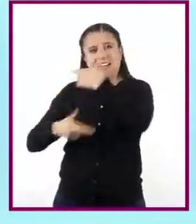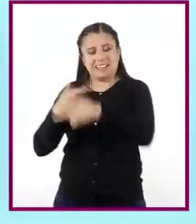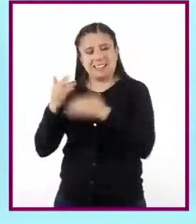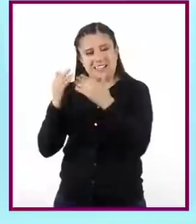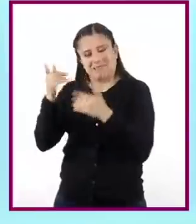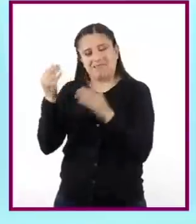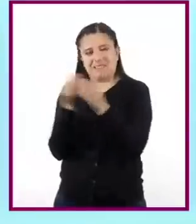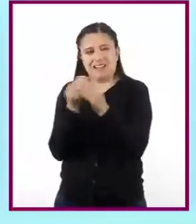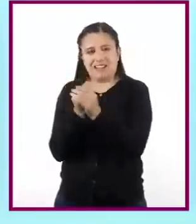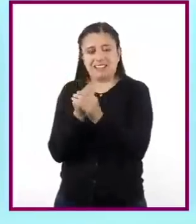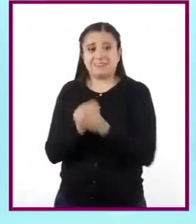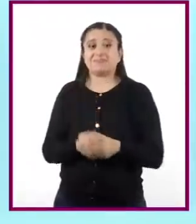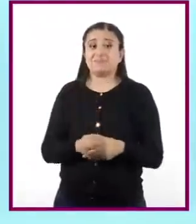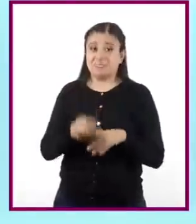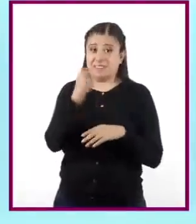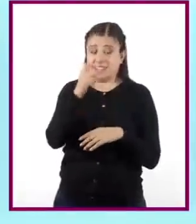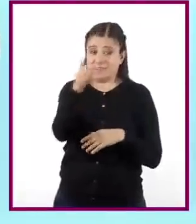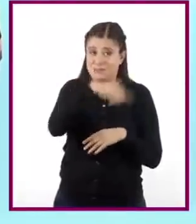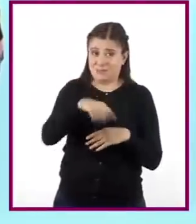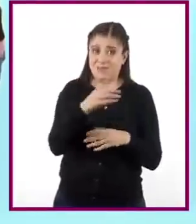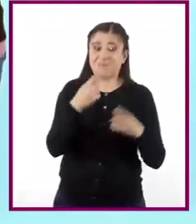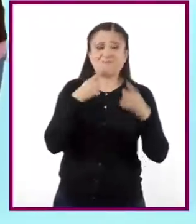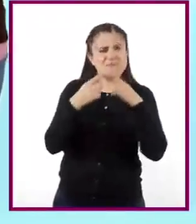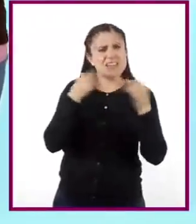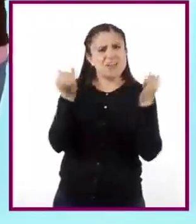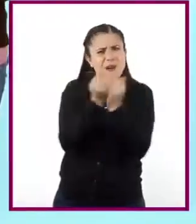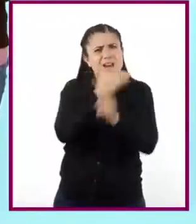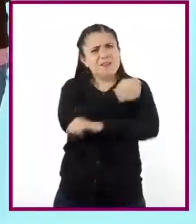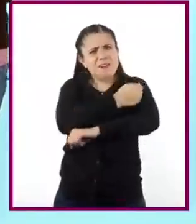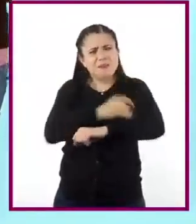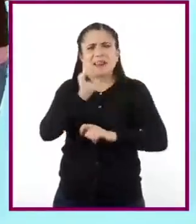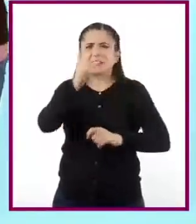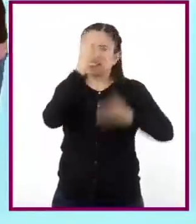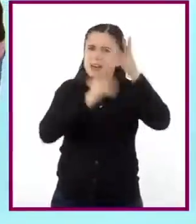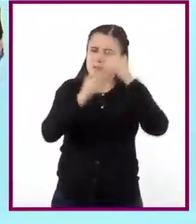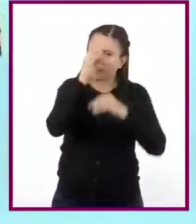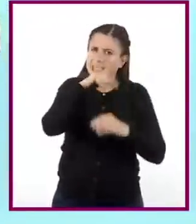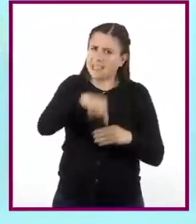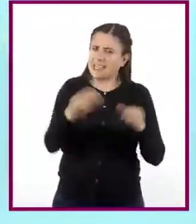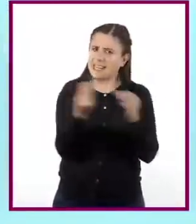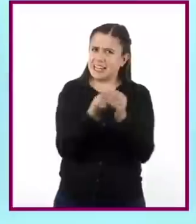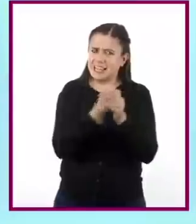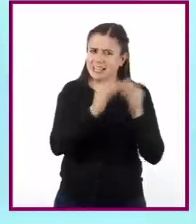escuela. Aunado a esto, comenten con su familia lo que aprendieron en esta sesión.